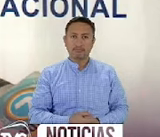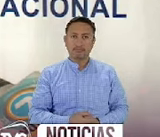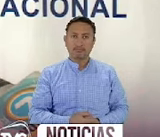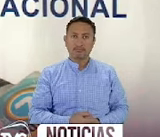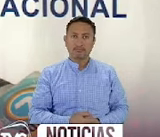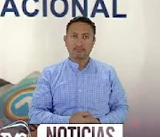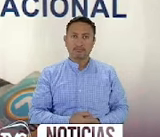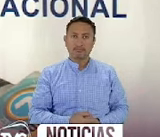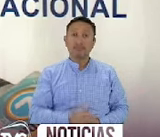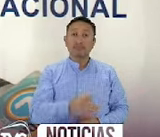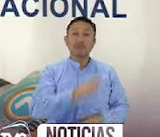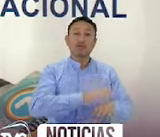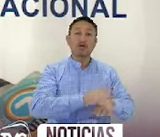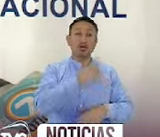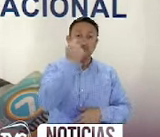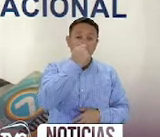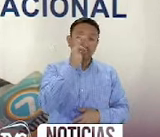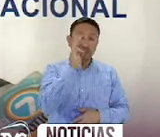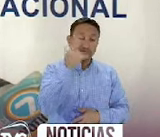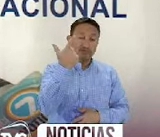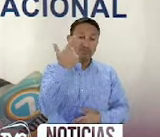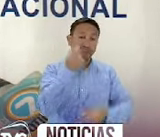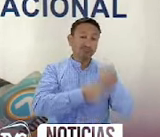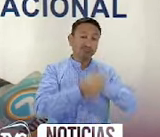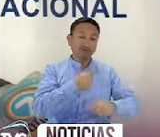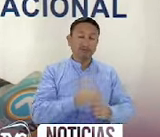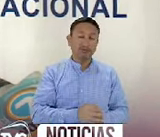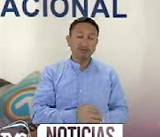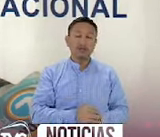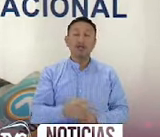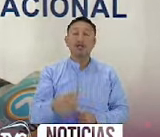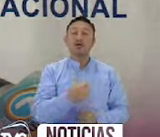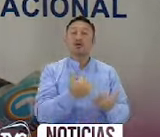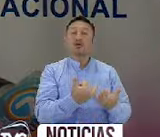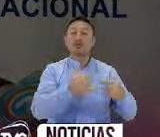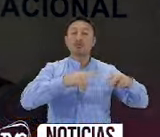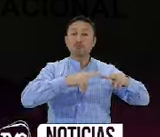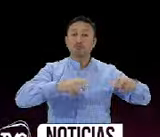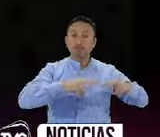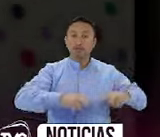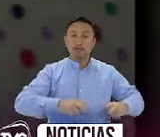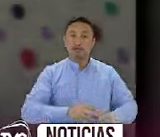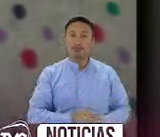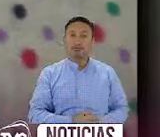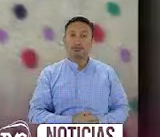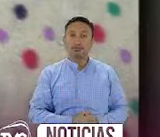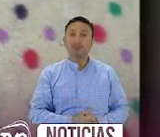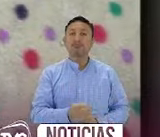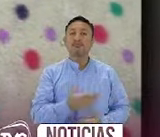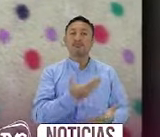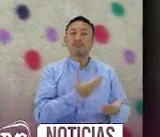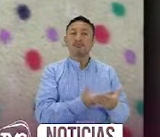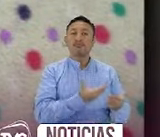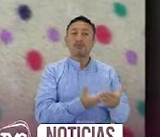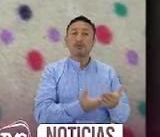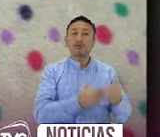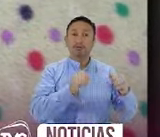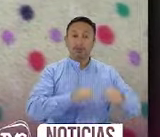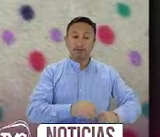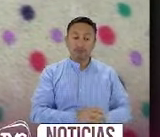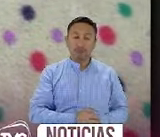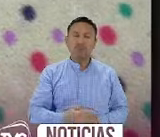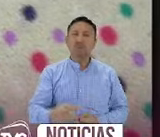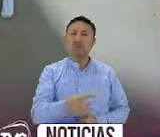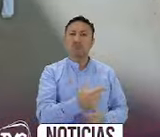por tráfico de armas y más delitos relacionados a la investigación que hemos realizado. Las evidencias encontradas, sustancias sujetas a